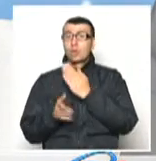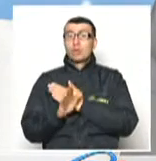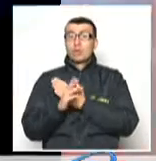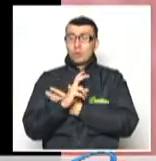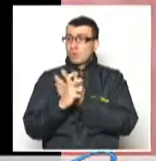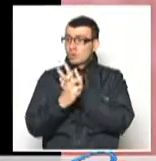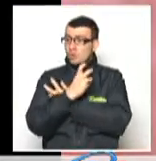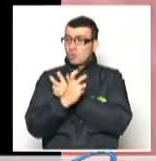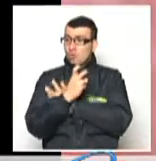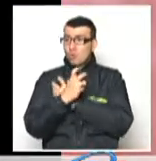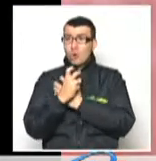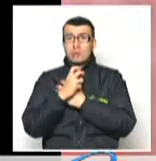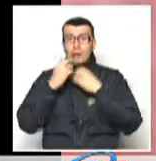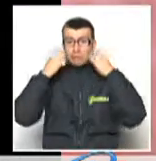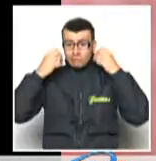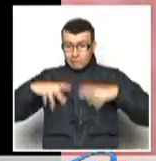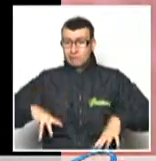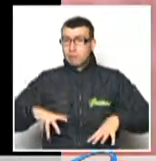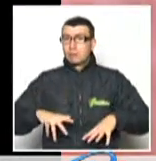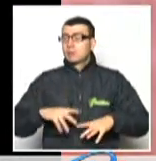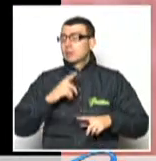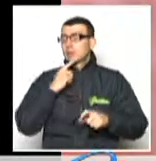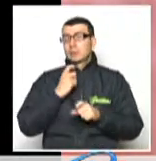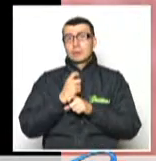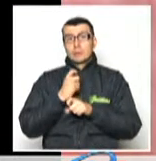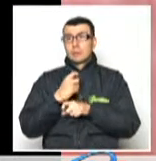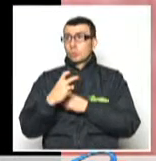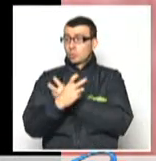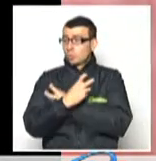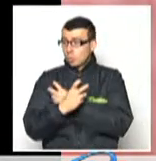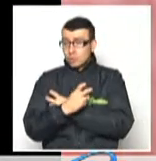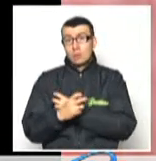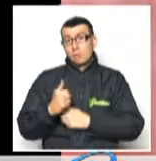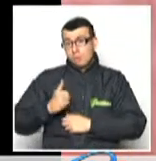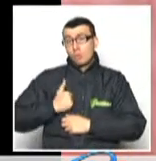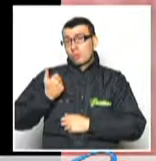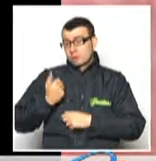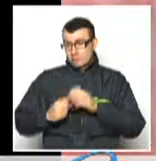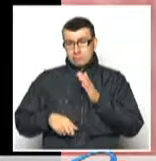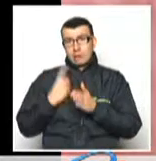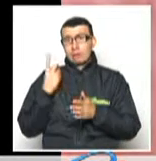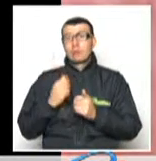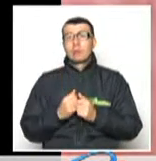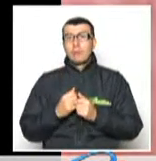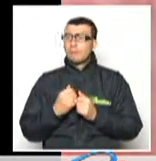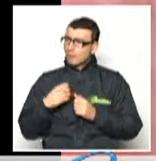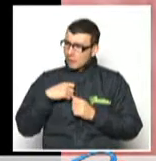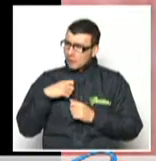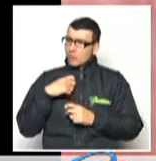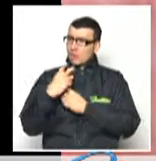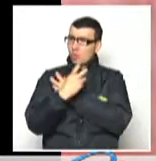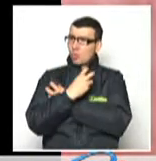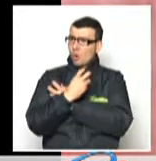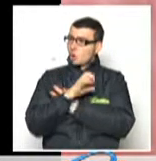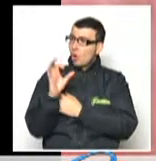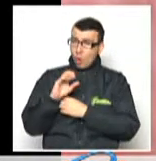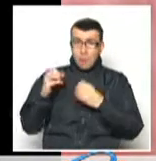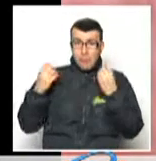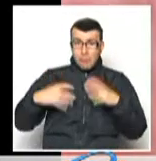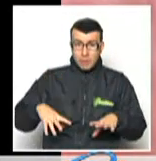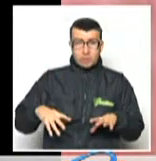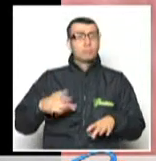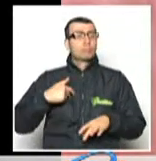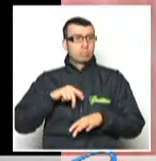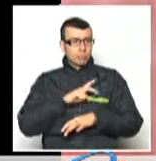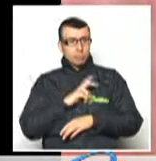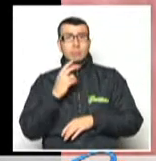no va a tener hueso para colocar los implantes y va a ser un poco más difícil. De entrada, independiente si tiene hueso o lo perdió, los cirujanos